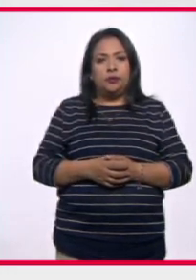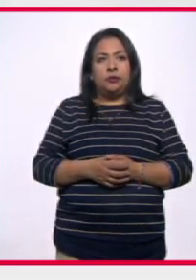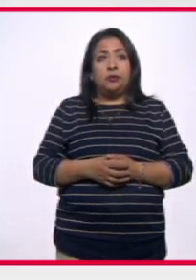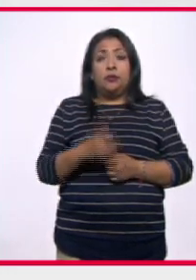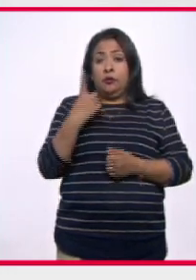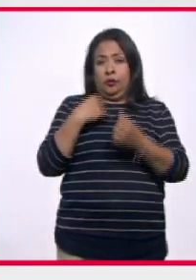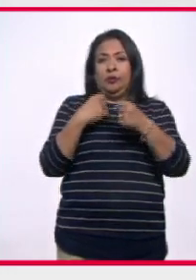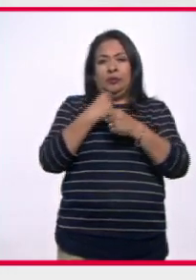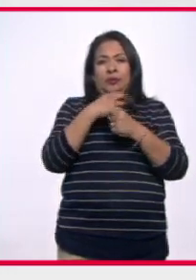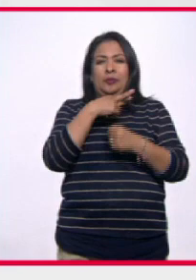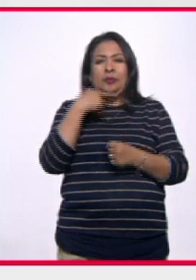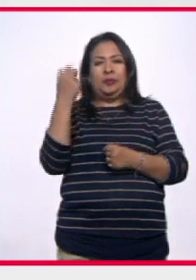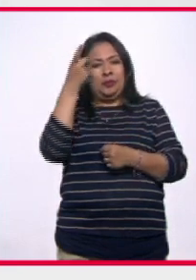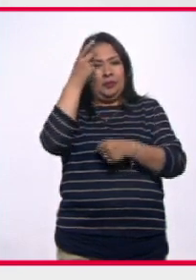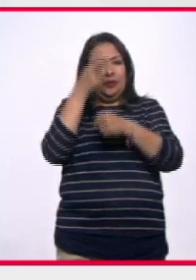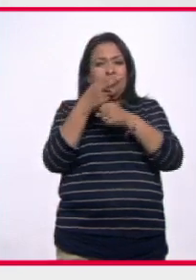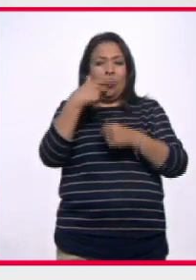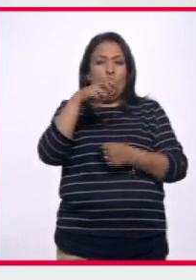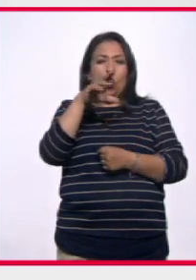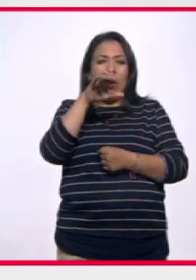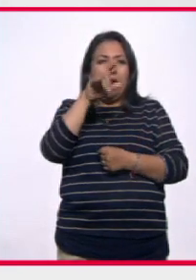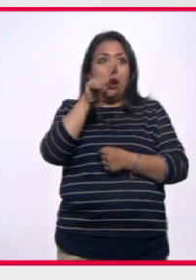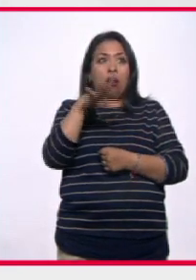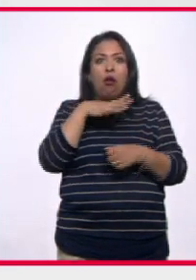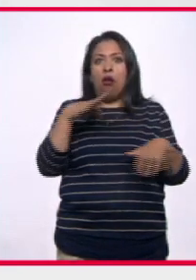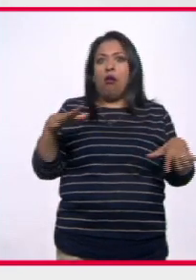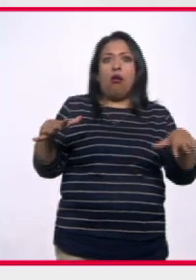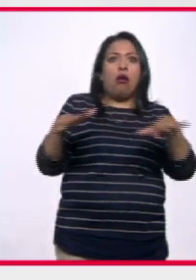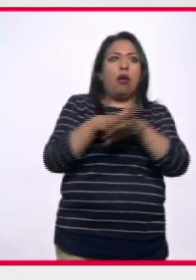hace un año roma del director alfonso cuarón